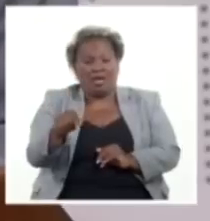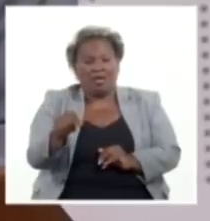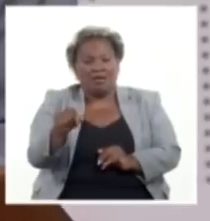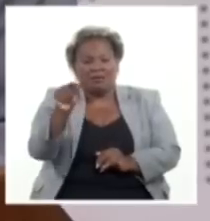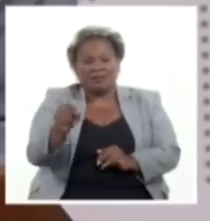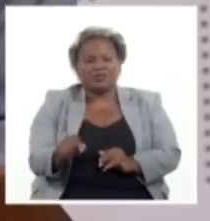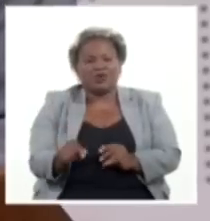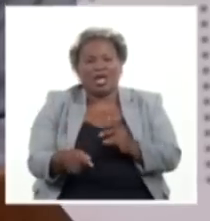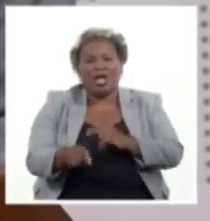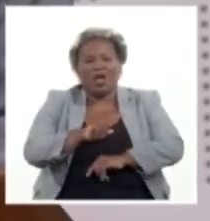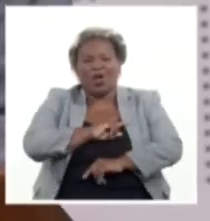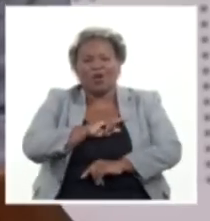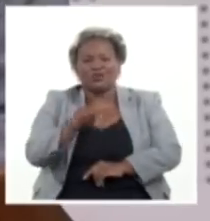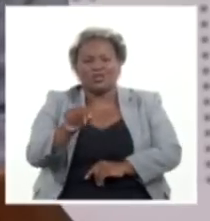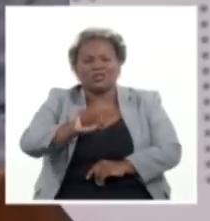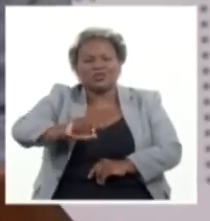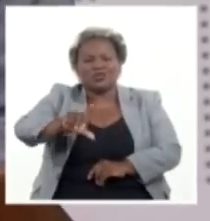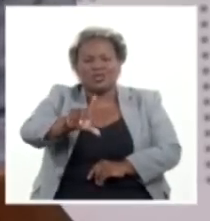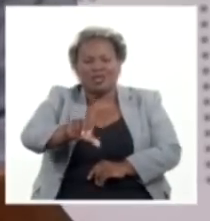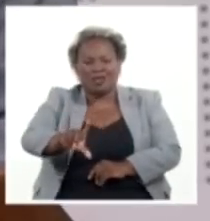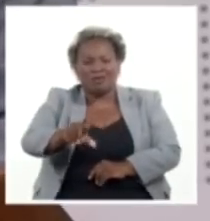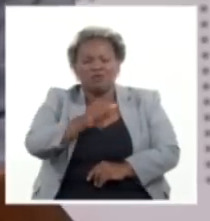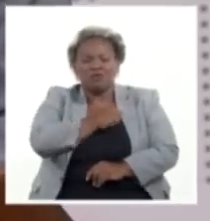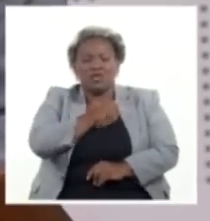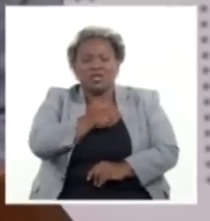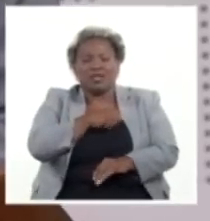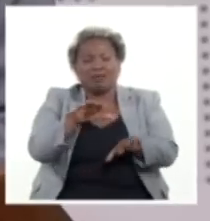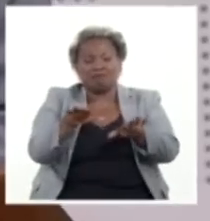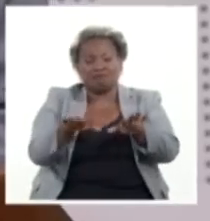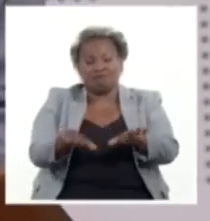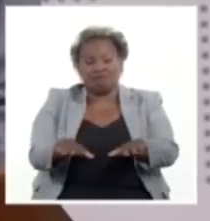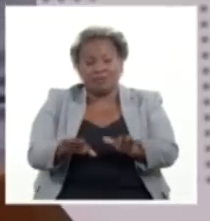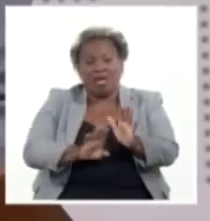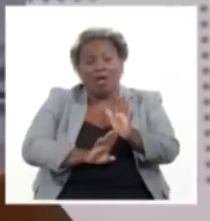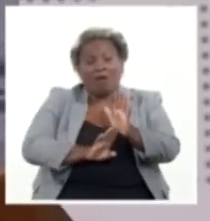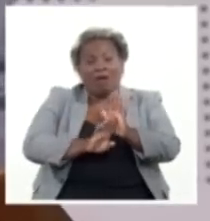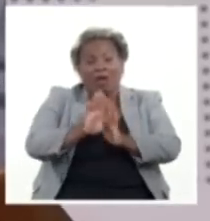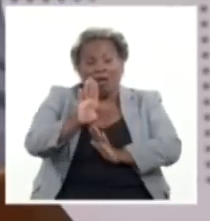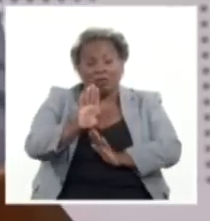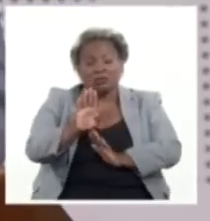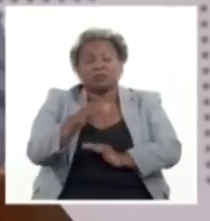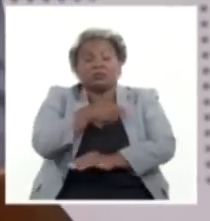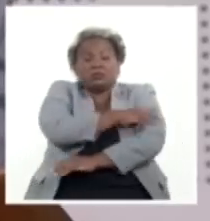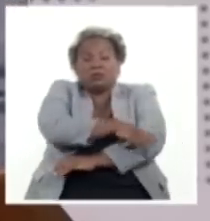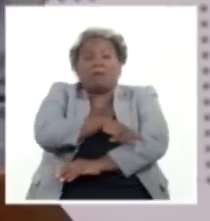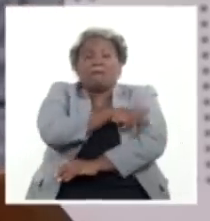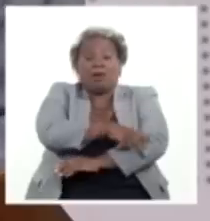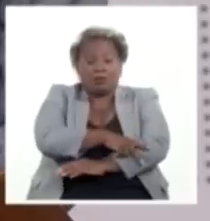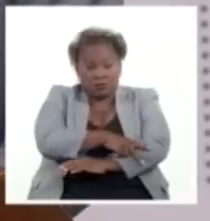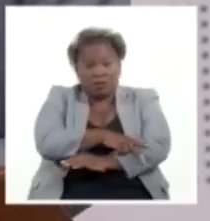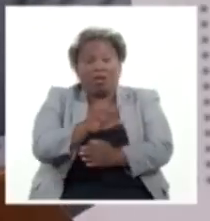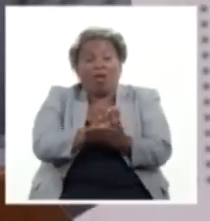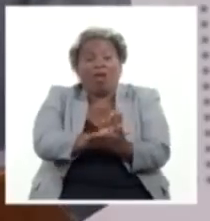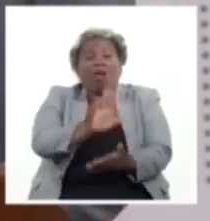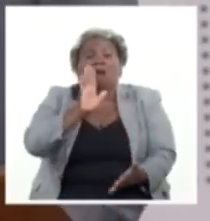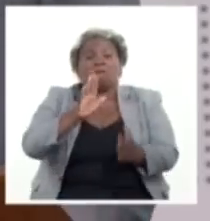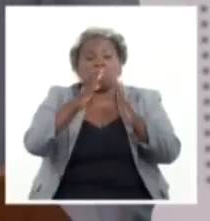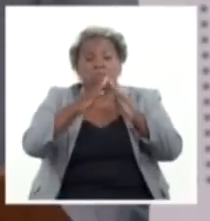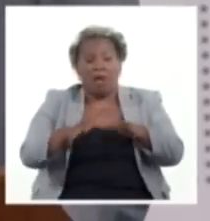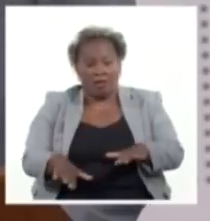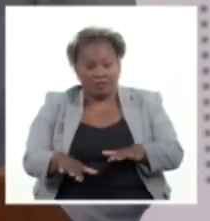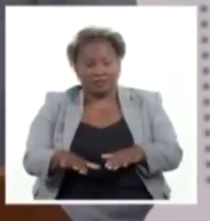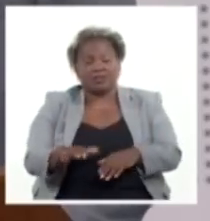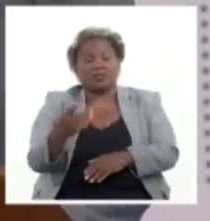corte fascista que intentan detener el avance de los movimientos progresistas comprometidos con los intereses